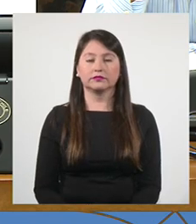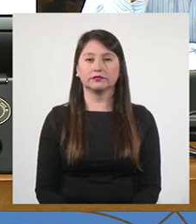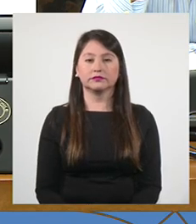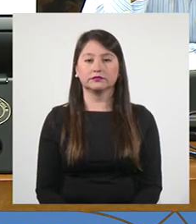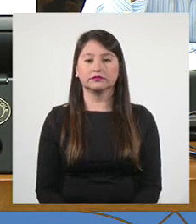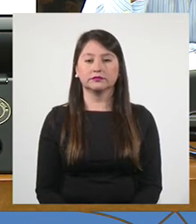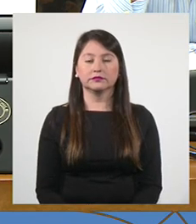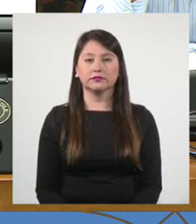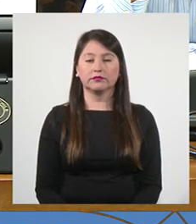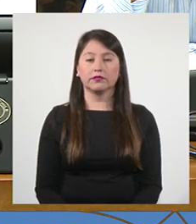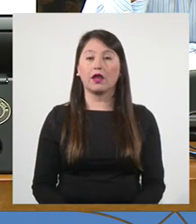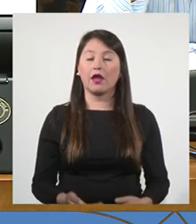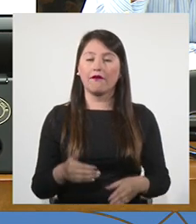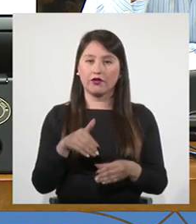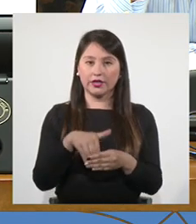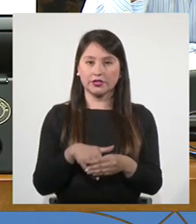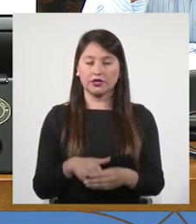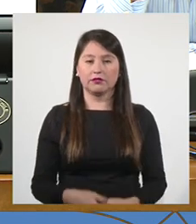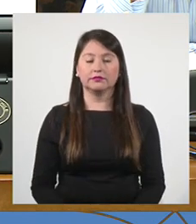En votación.